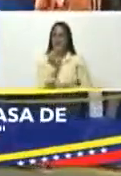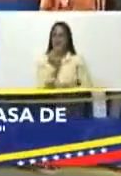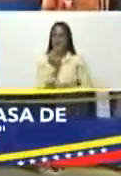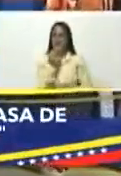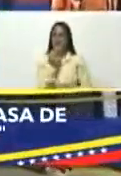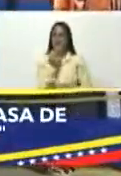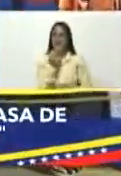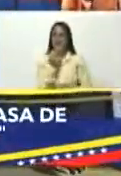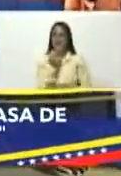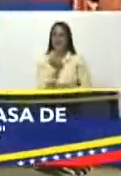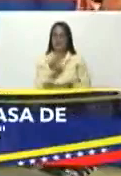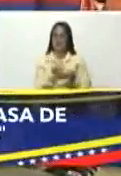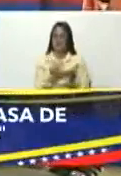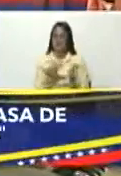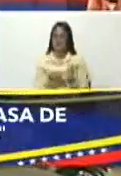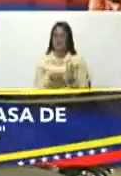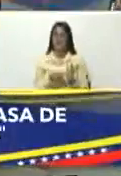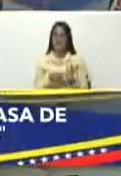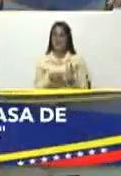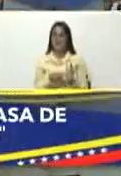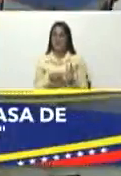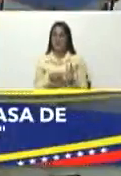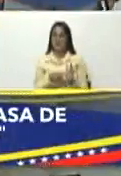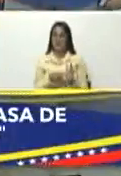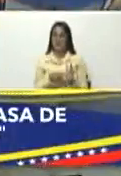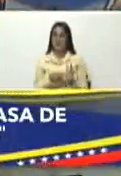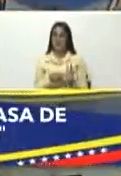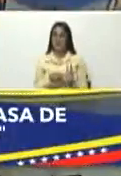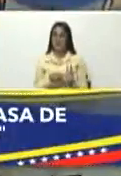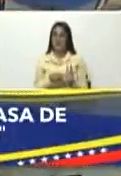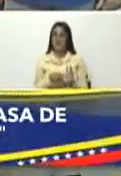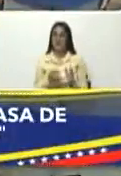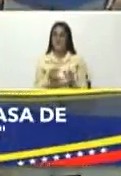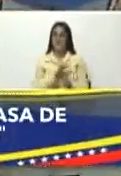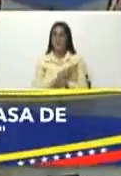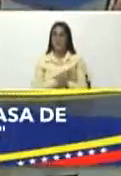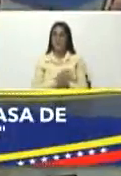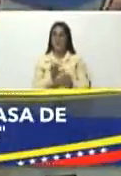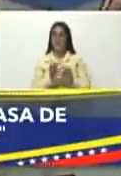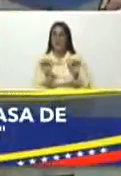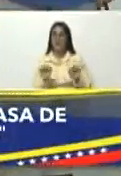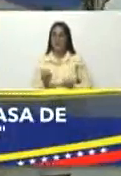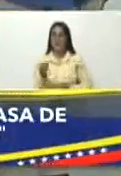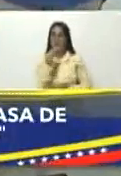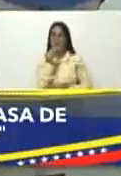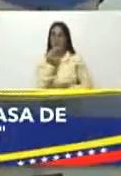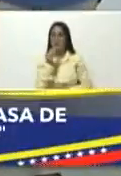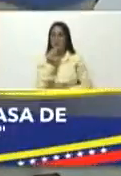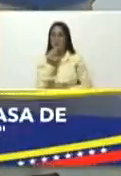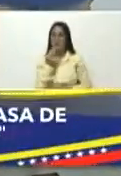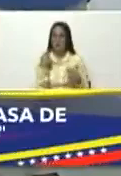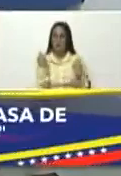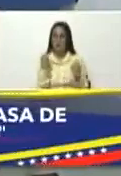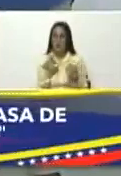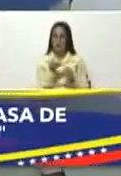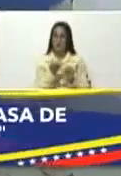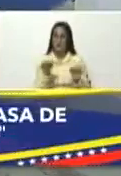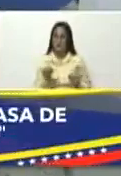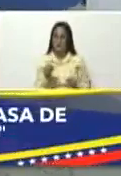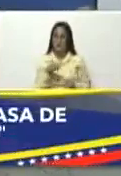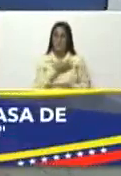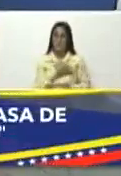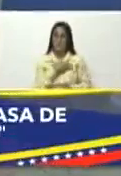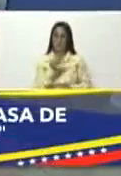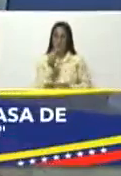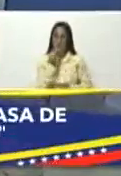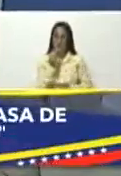Quiere decir, mi comandante en jefe, que nuestro poderoso sistema alimentario popular, ese sistema de la misión